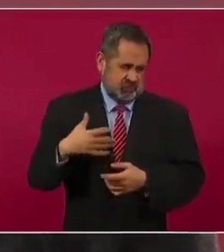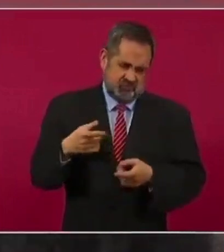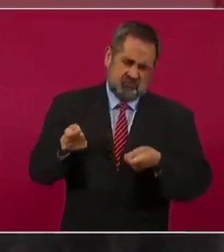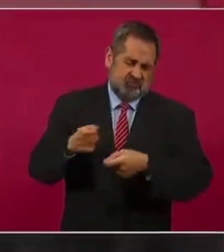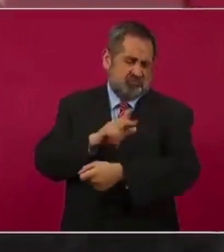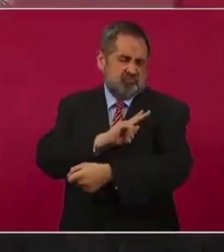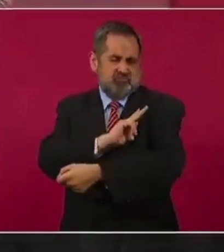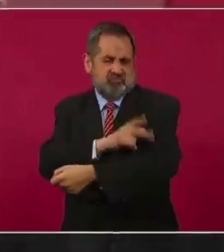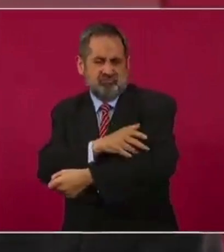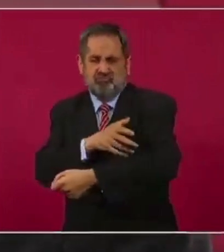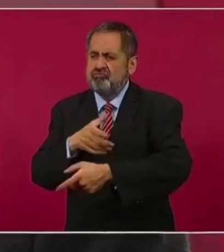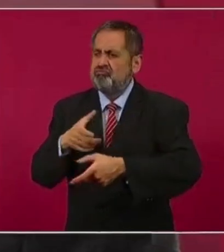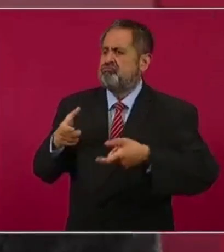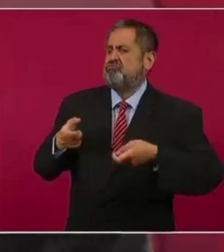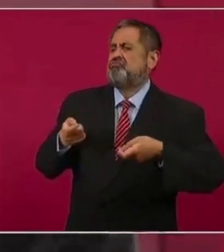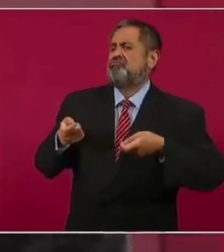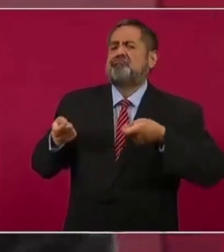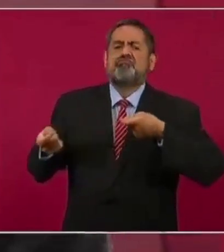a que